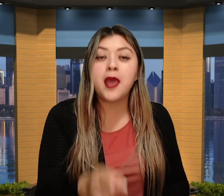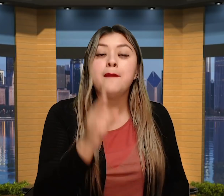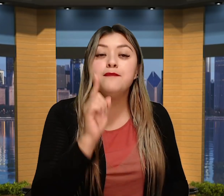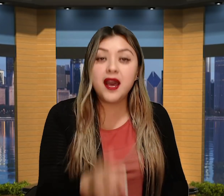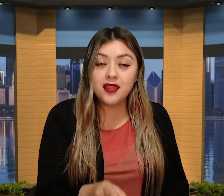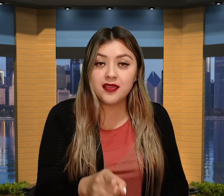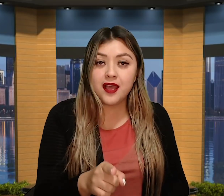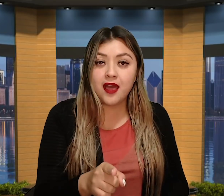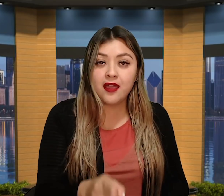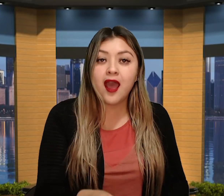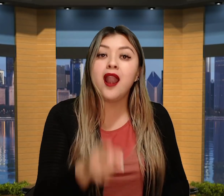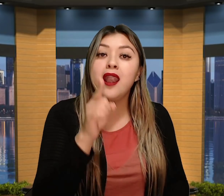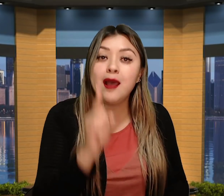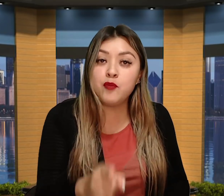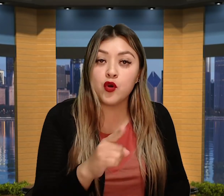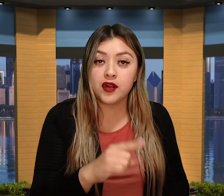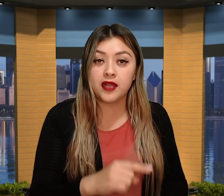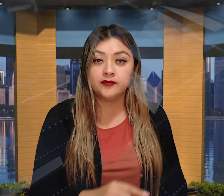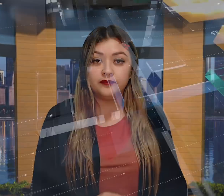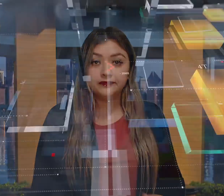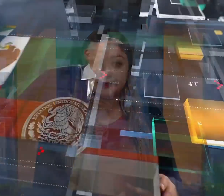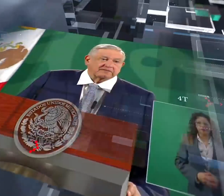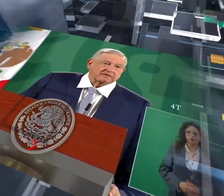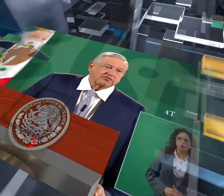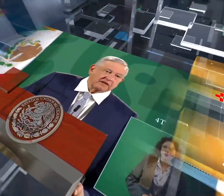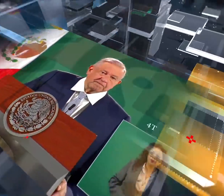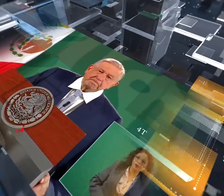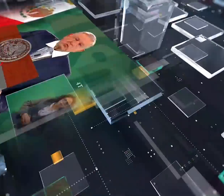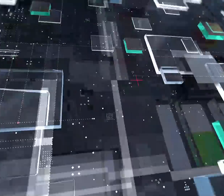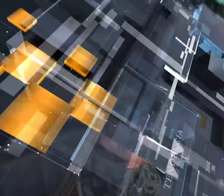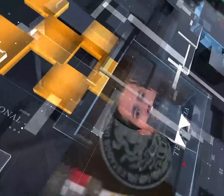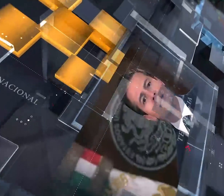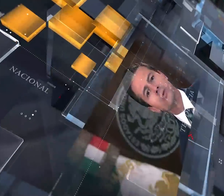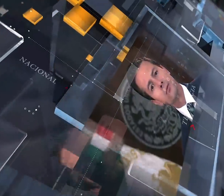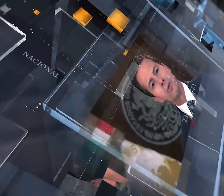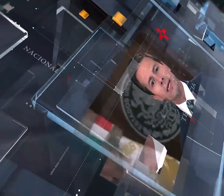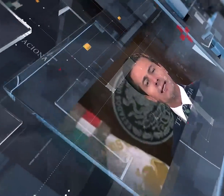esos va dedicada la porra.